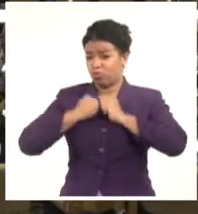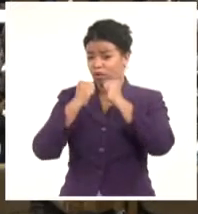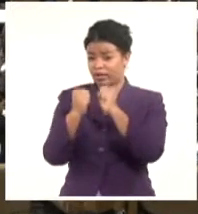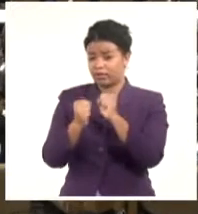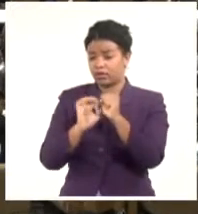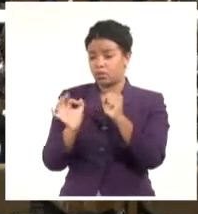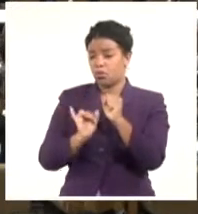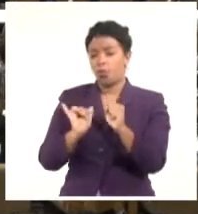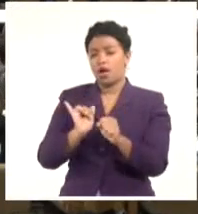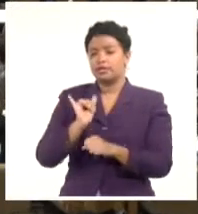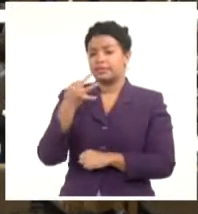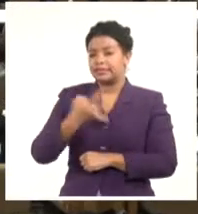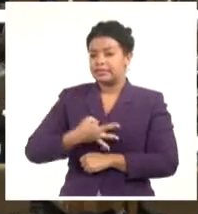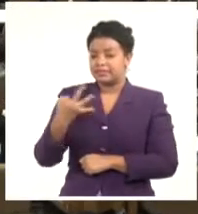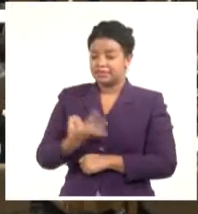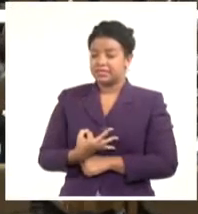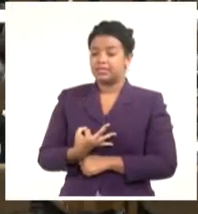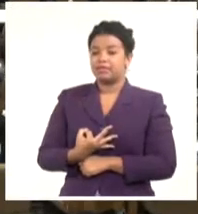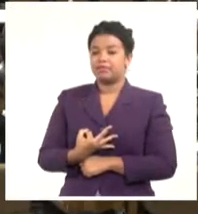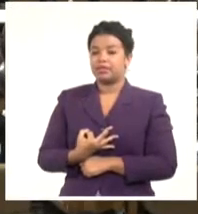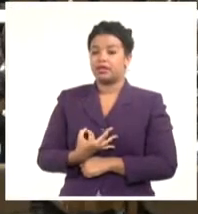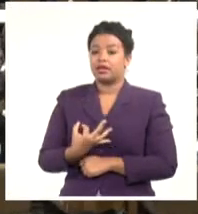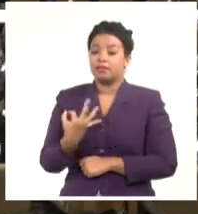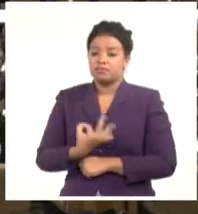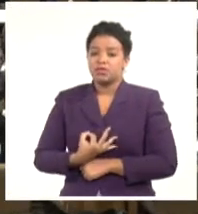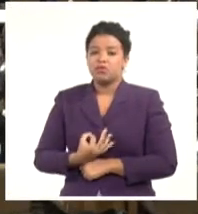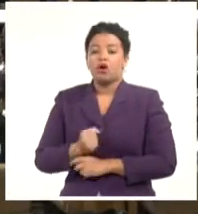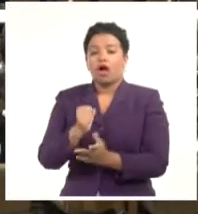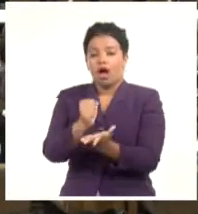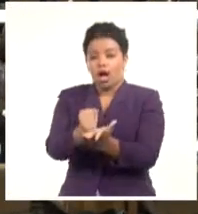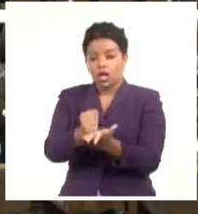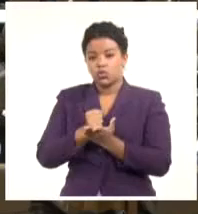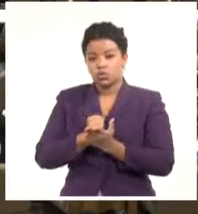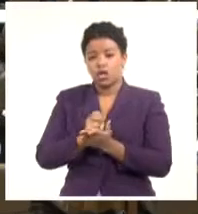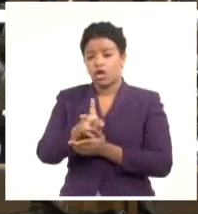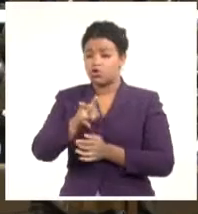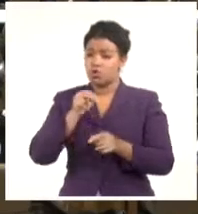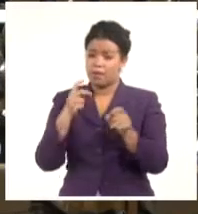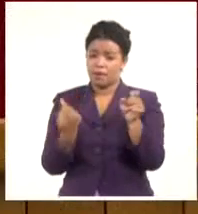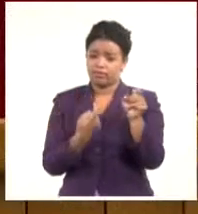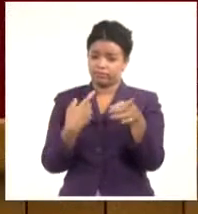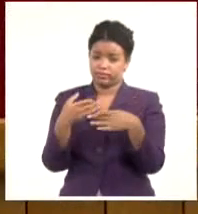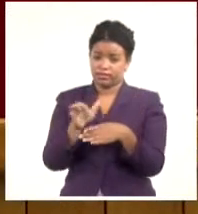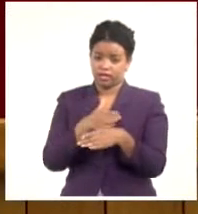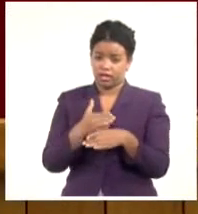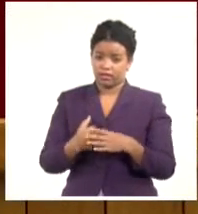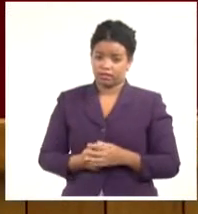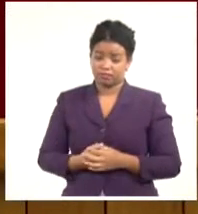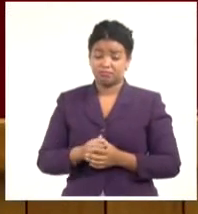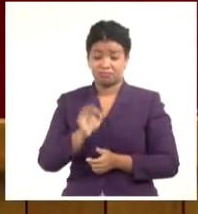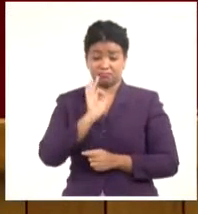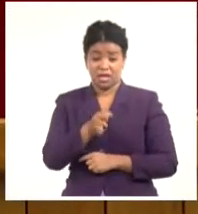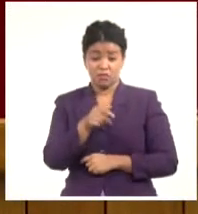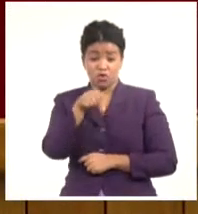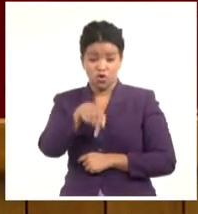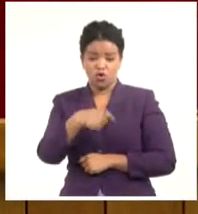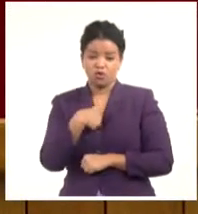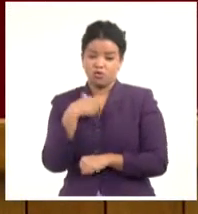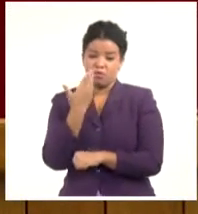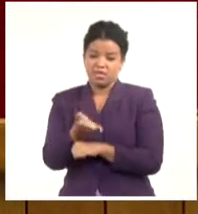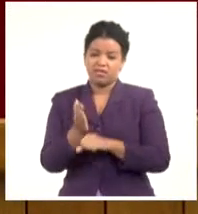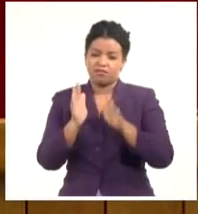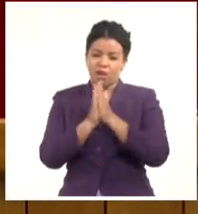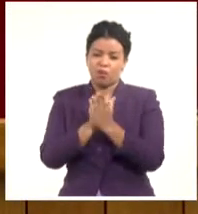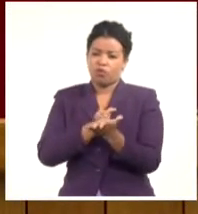siempre fue en busca del aliento renovado para emprender nuevas batallas. Por eso hoy los convoco a seguir laborando